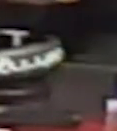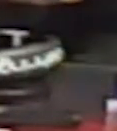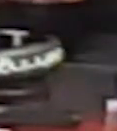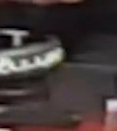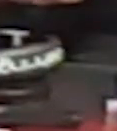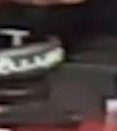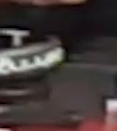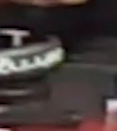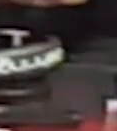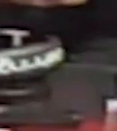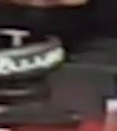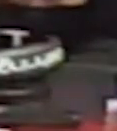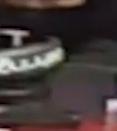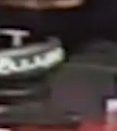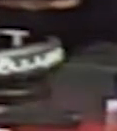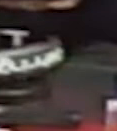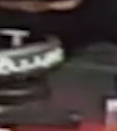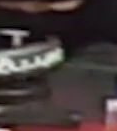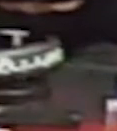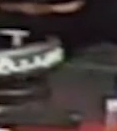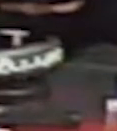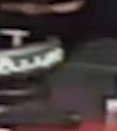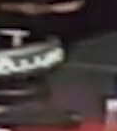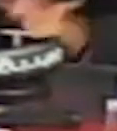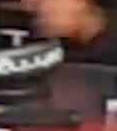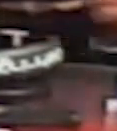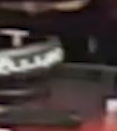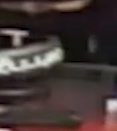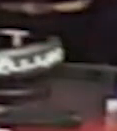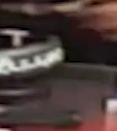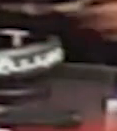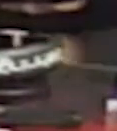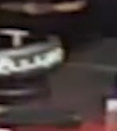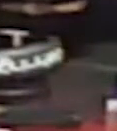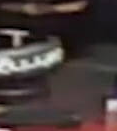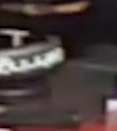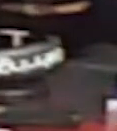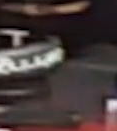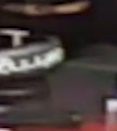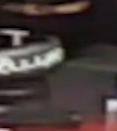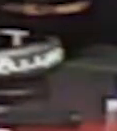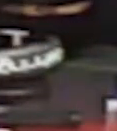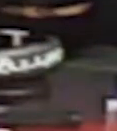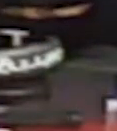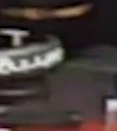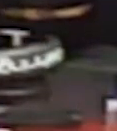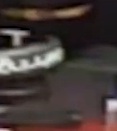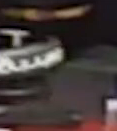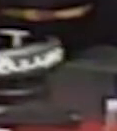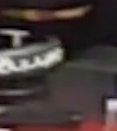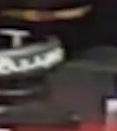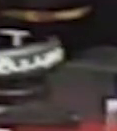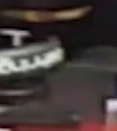este departamento. Tengo entendido que esto se ha ratificado. Todavía hay estudios que se están desarrollando, hay